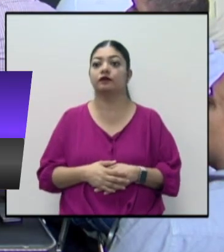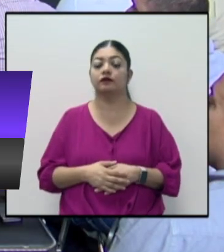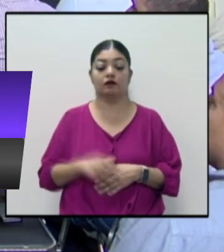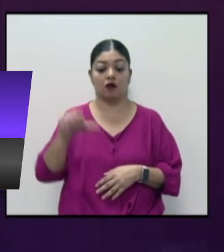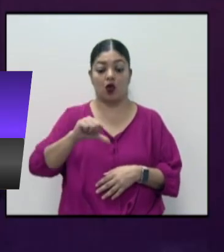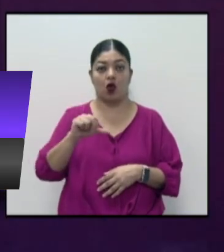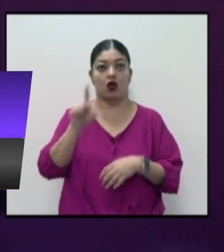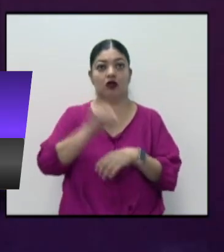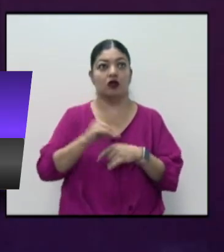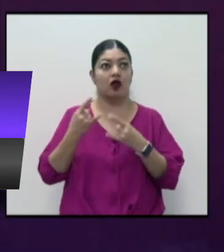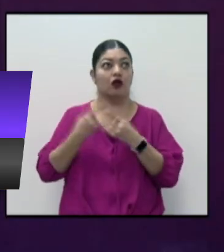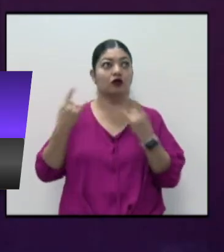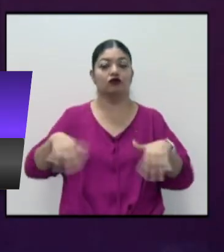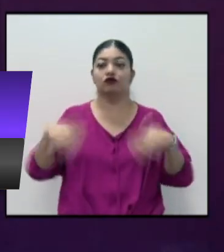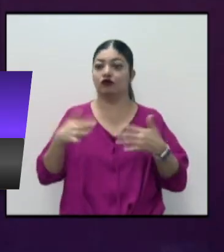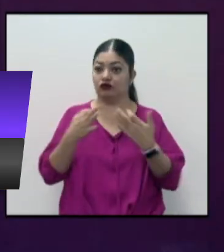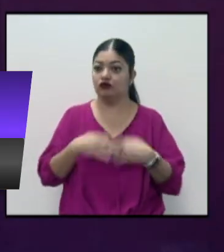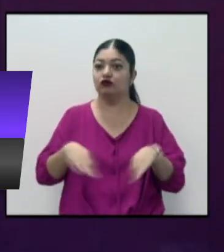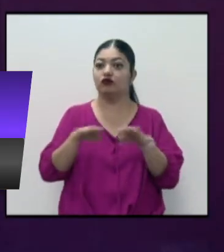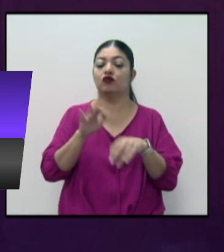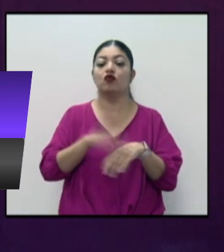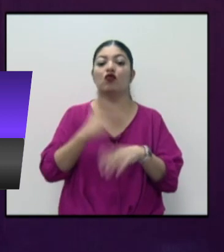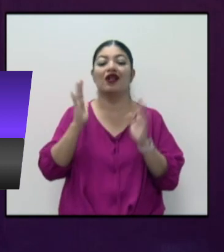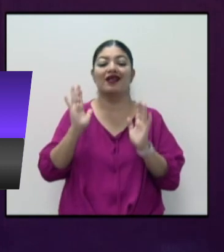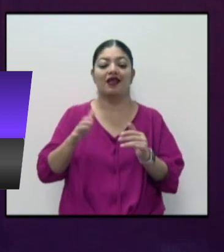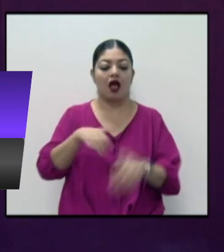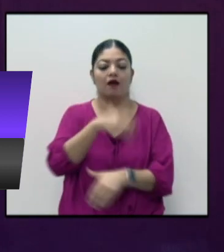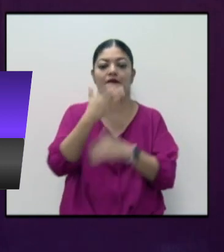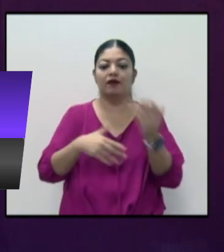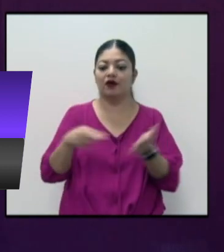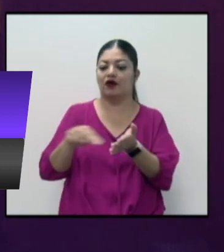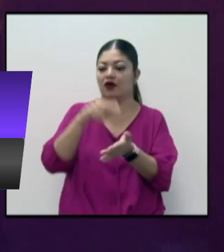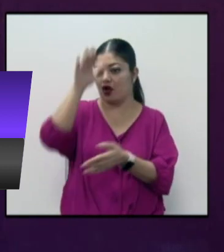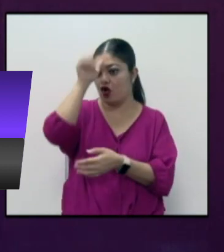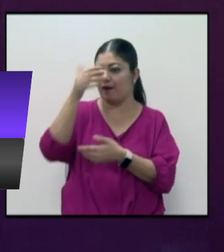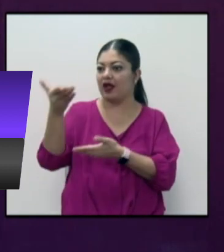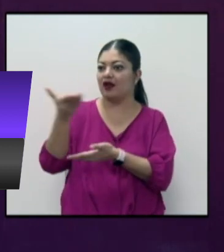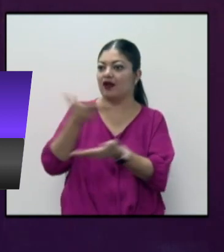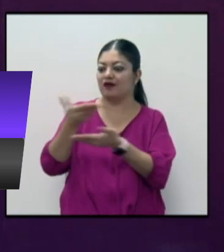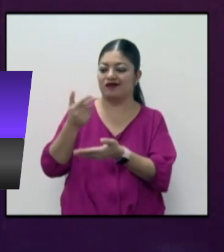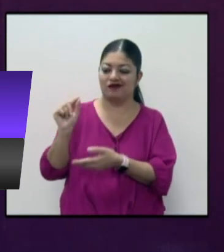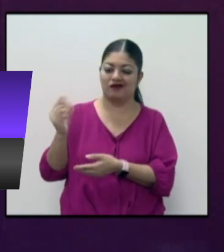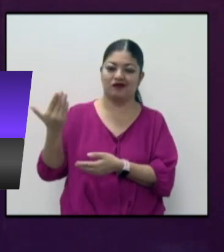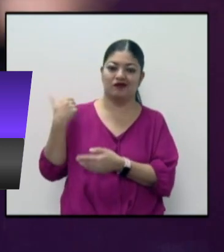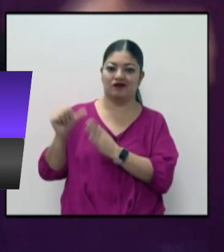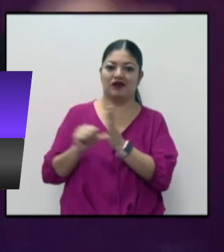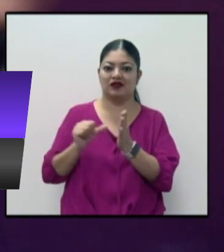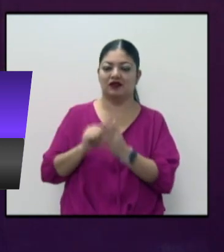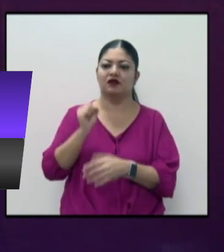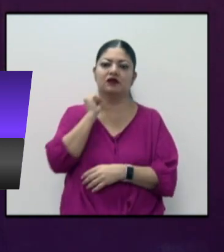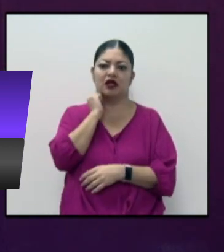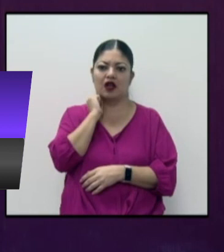hoy concretamos un producto tangible a partir de la firma de un convenio de colaboración que hace apenas unos meses en el Senado de la República,